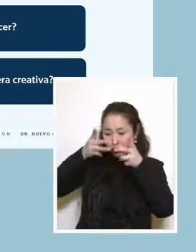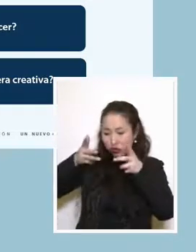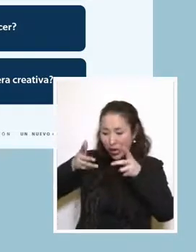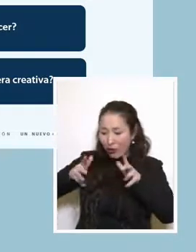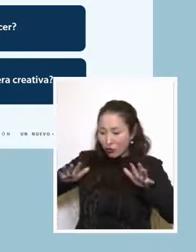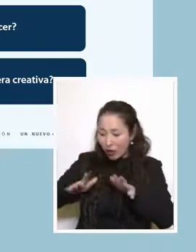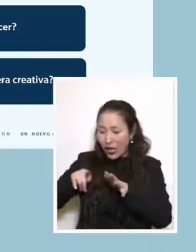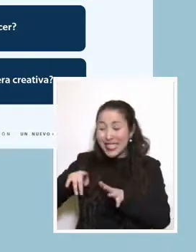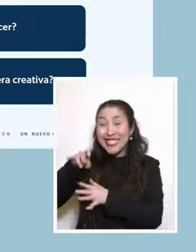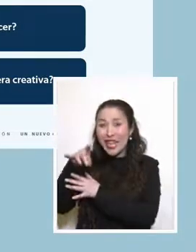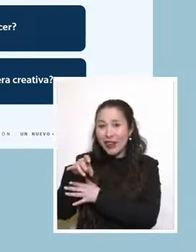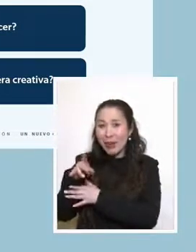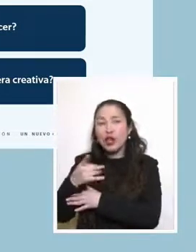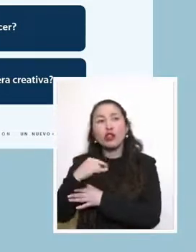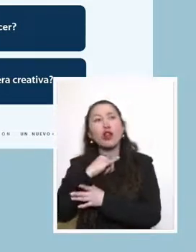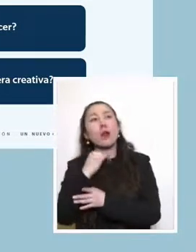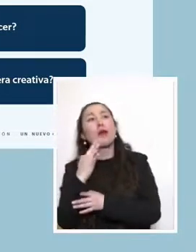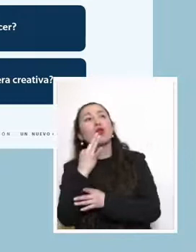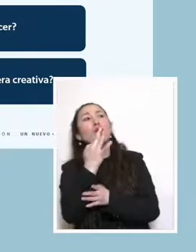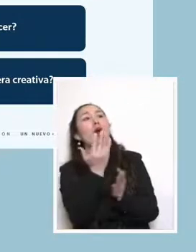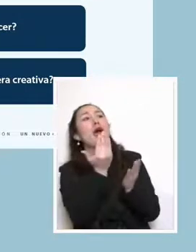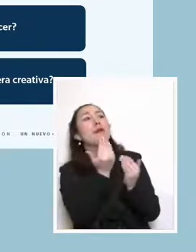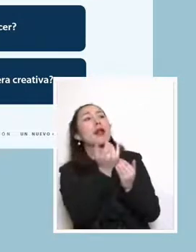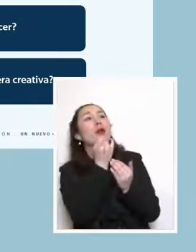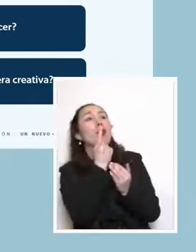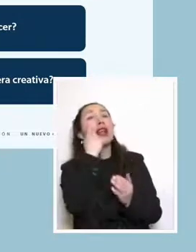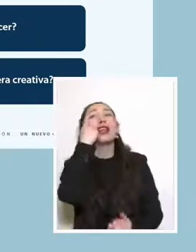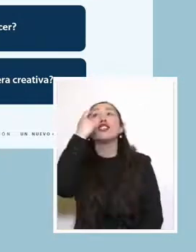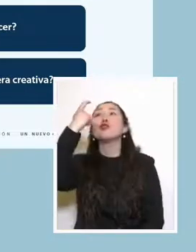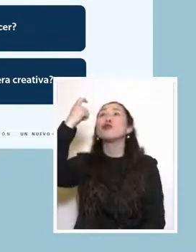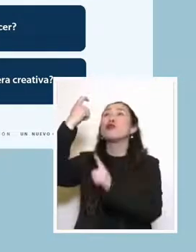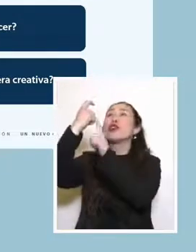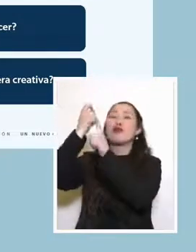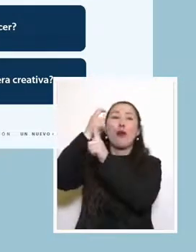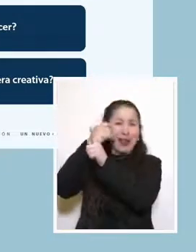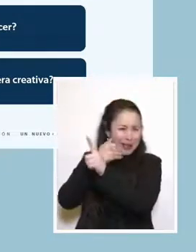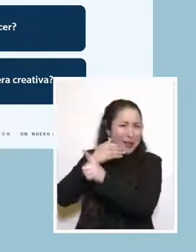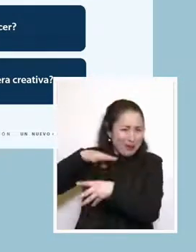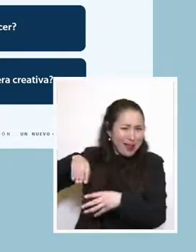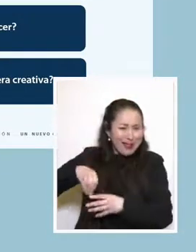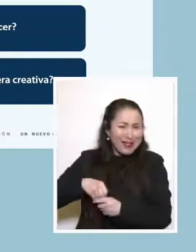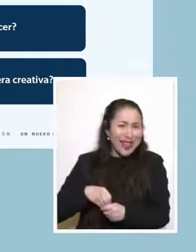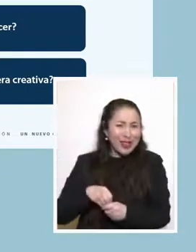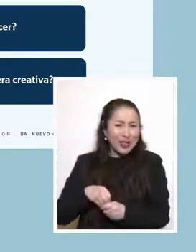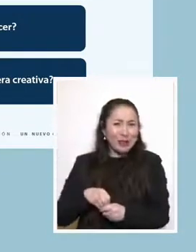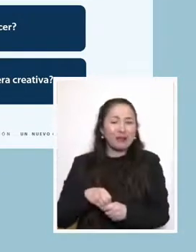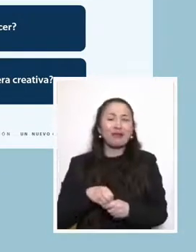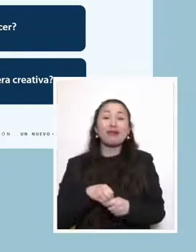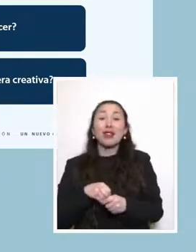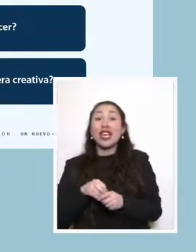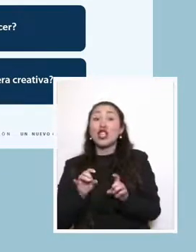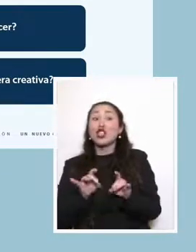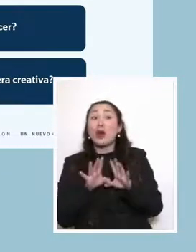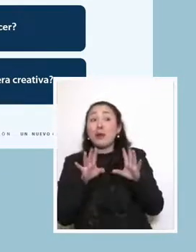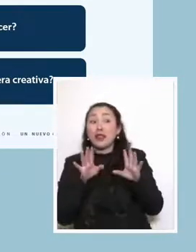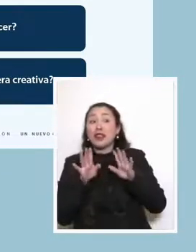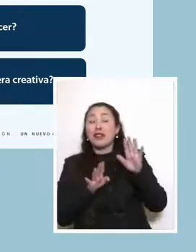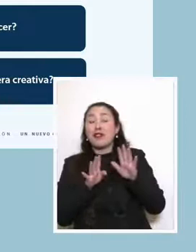que esperamos, y lo que soñamos, ¿por qué no? Son tres las preguntas esenciales que